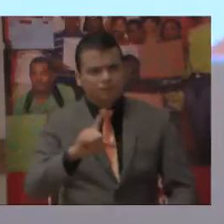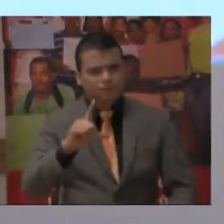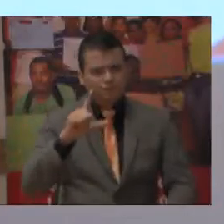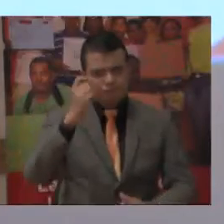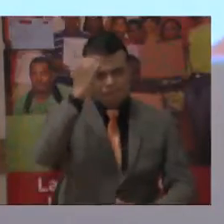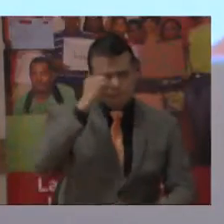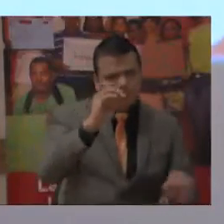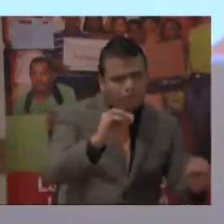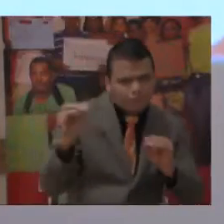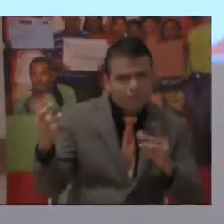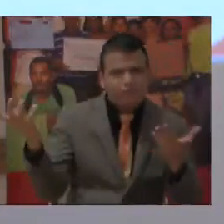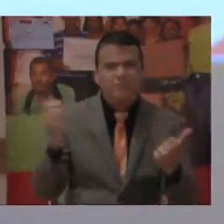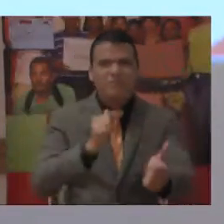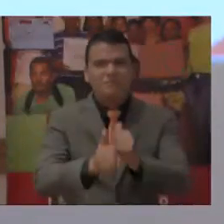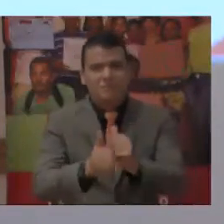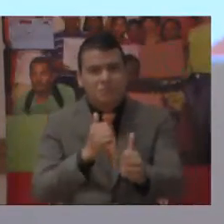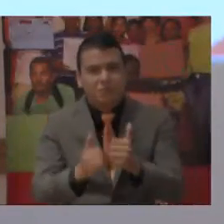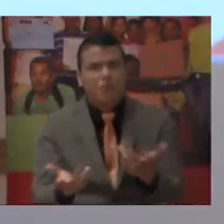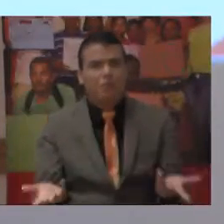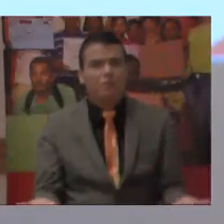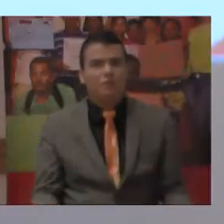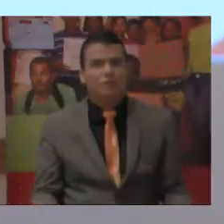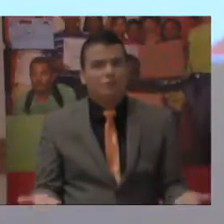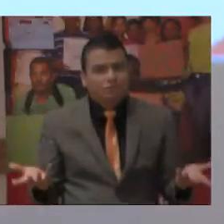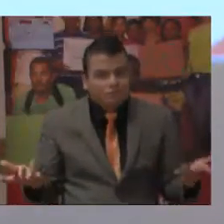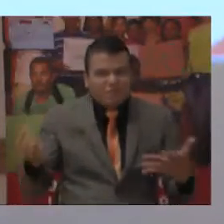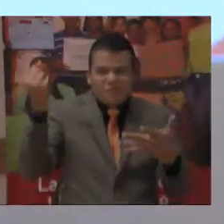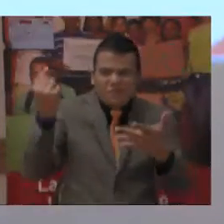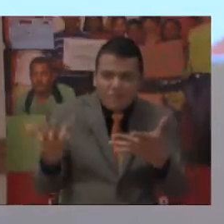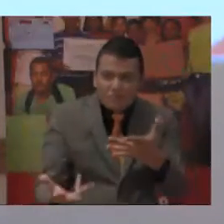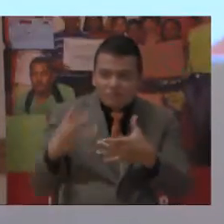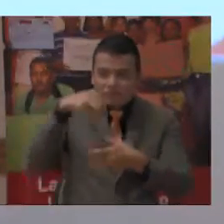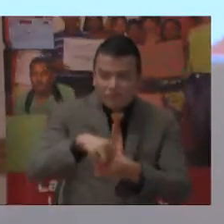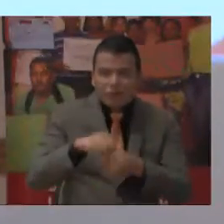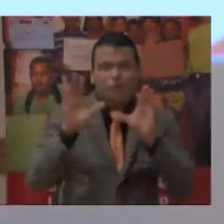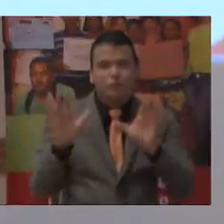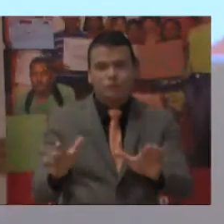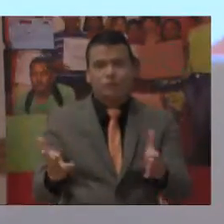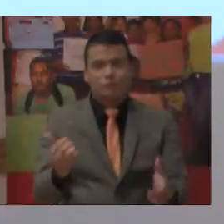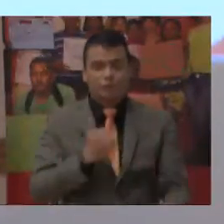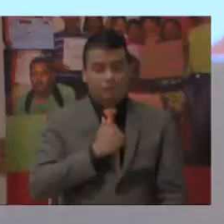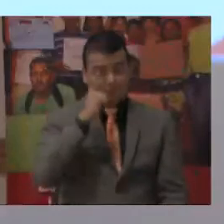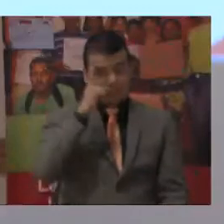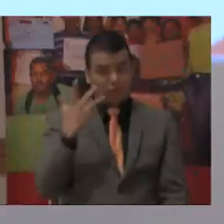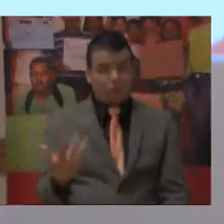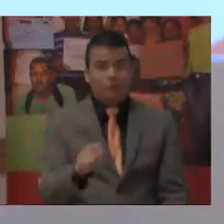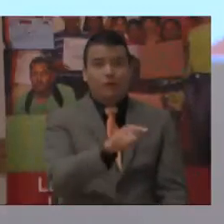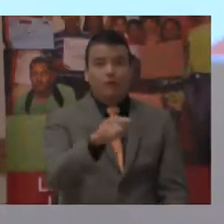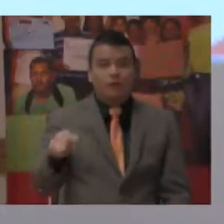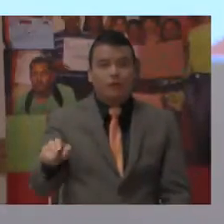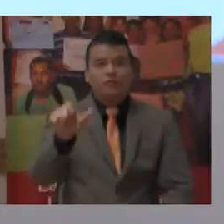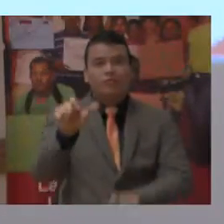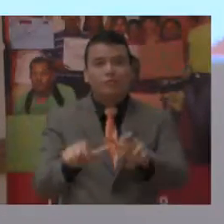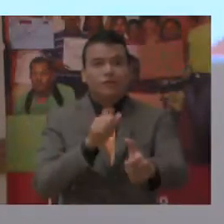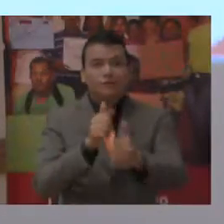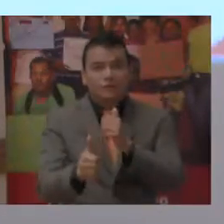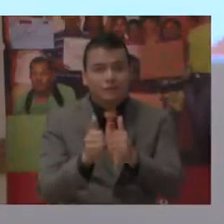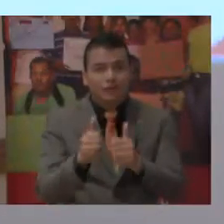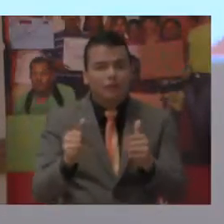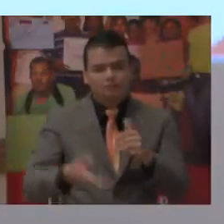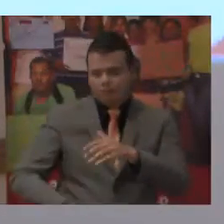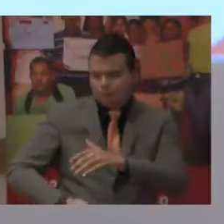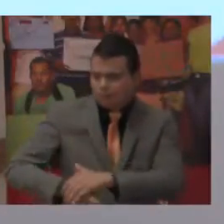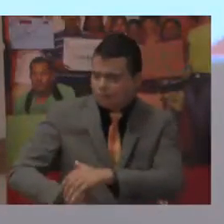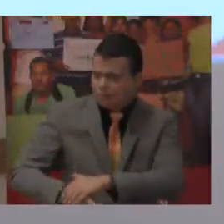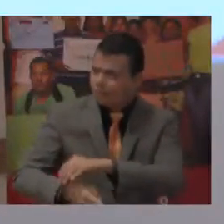deportivos, preparándolos pues con todos los juguetes, como para que esos muchachos puedan continuar